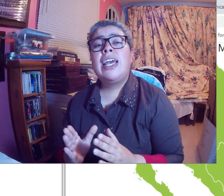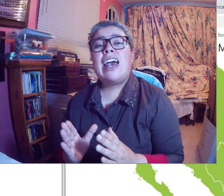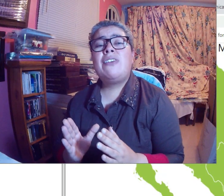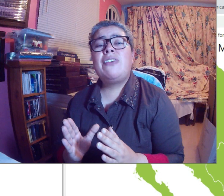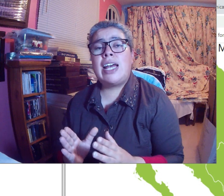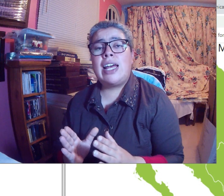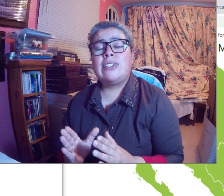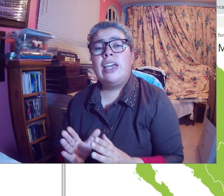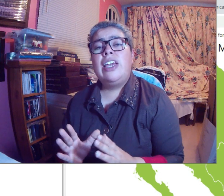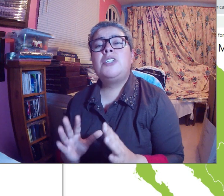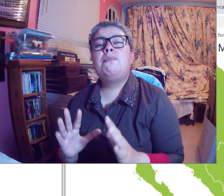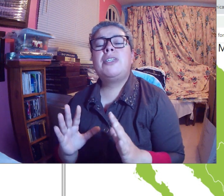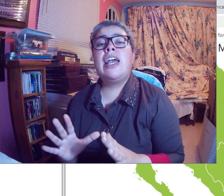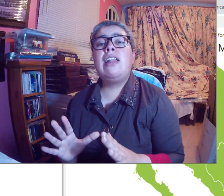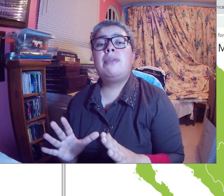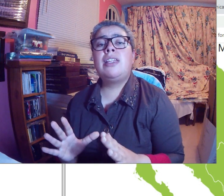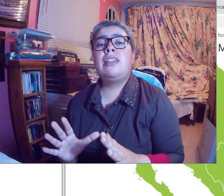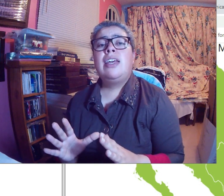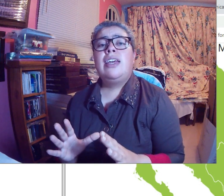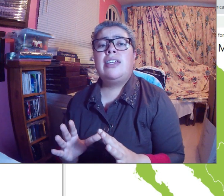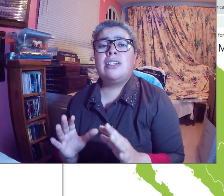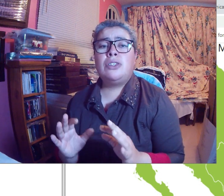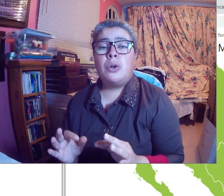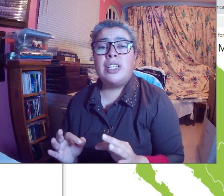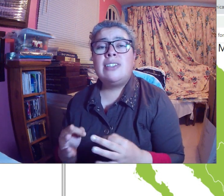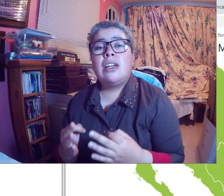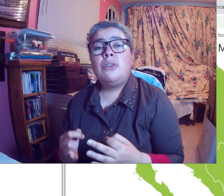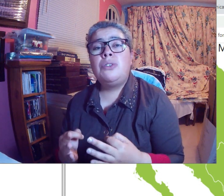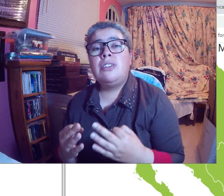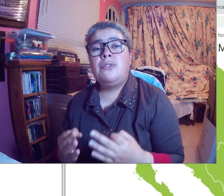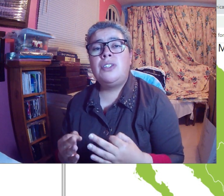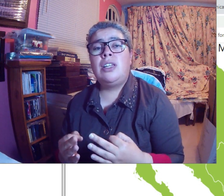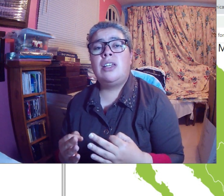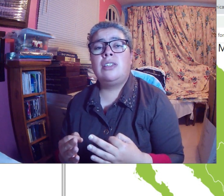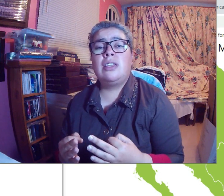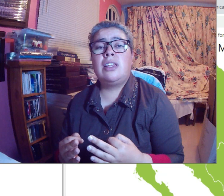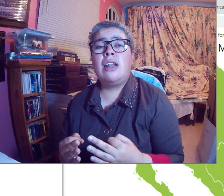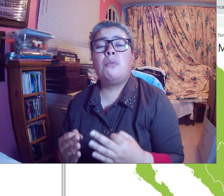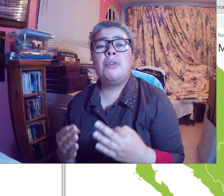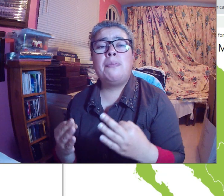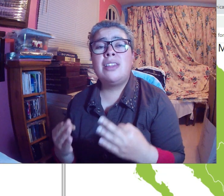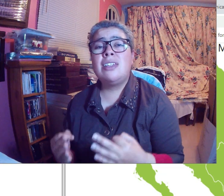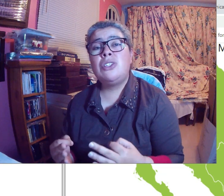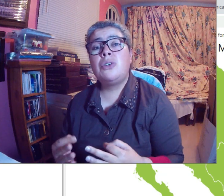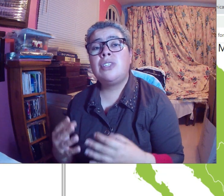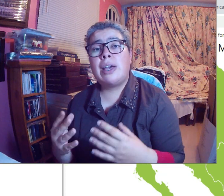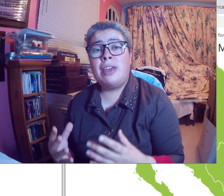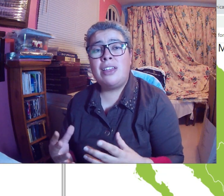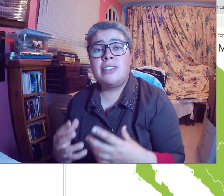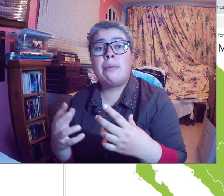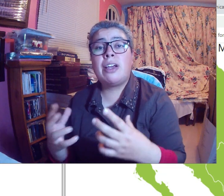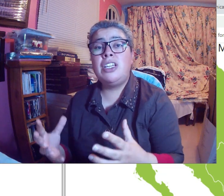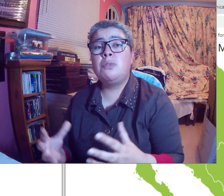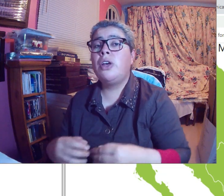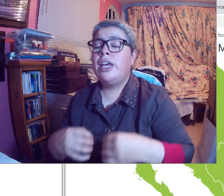población afectadas, especialmente sectores en salud difíciles de tratar, como hipertensión,